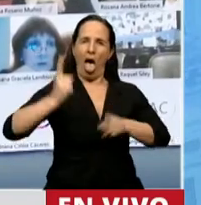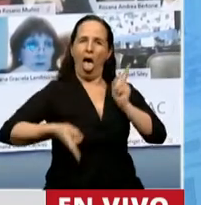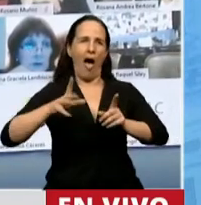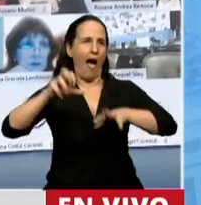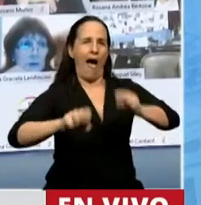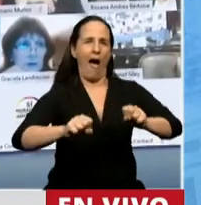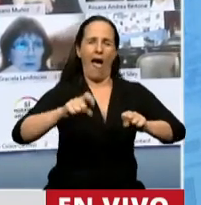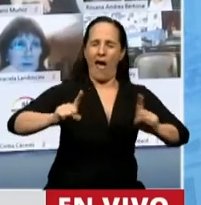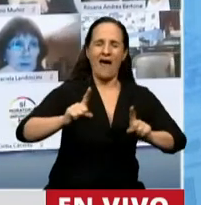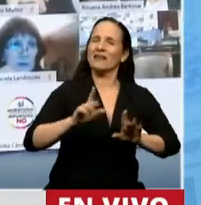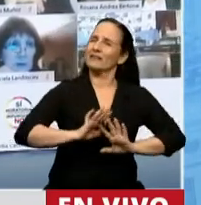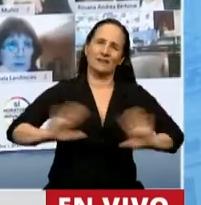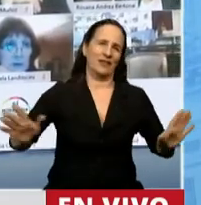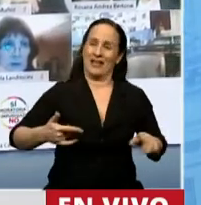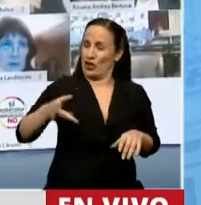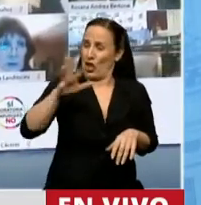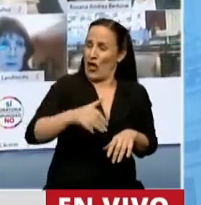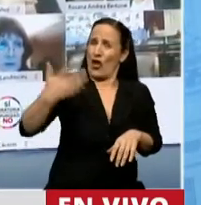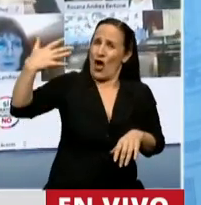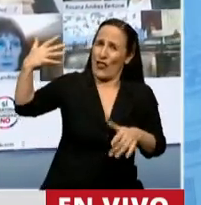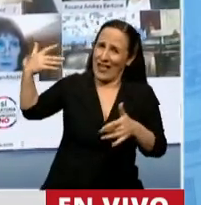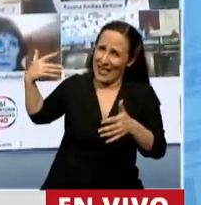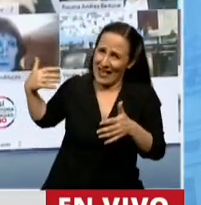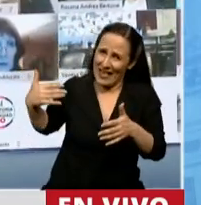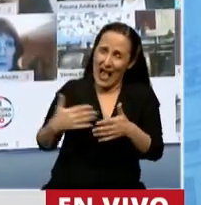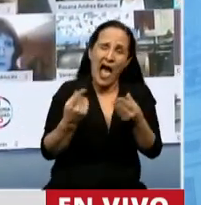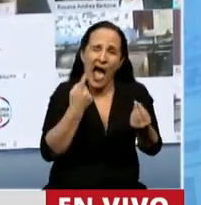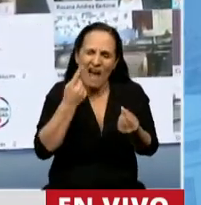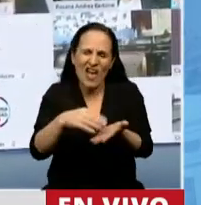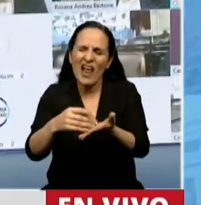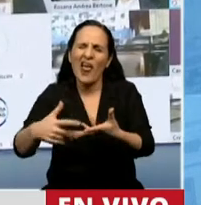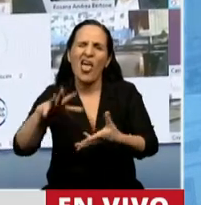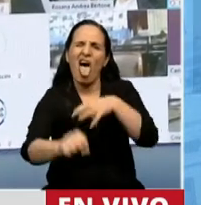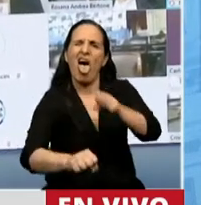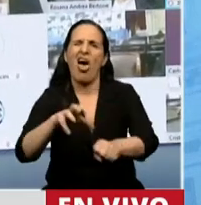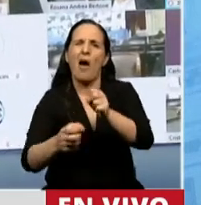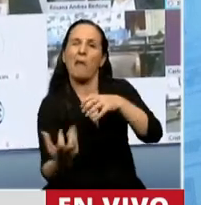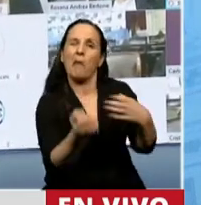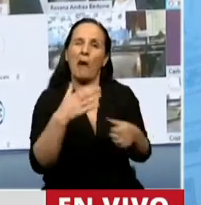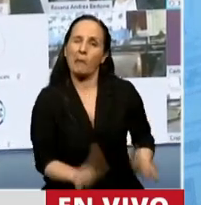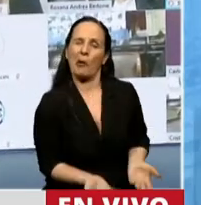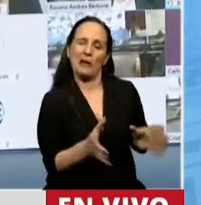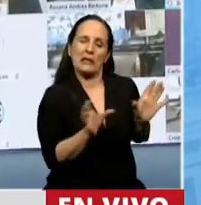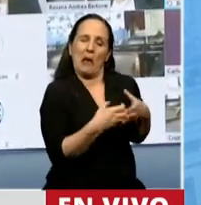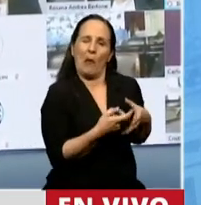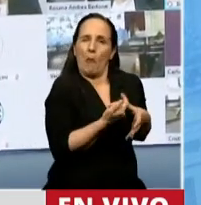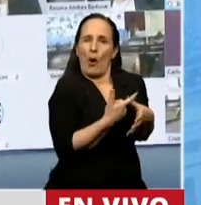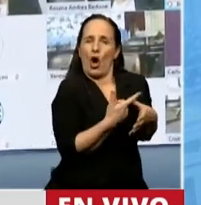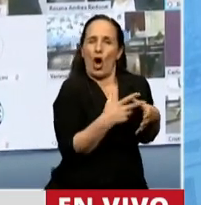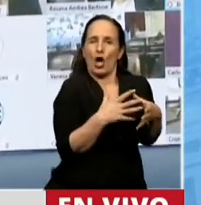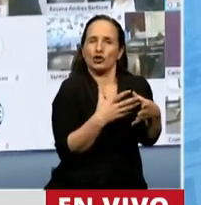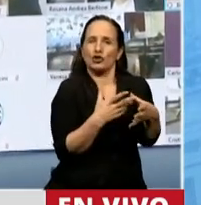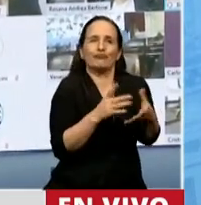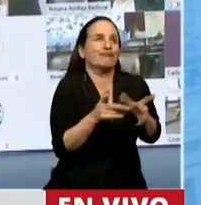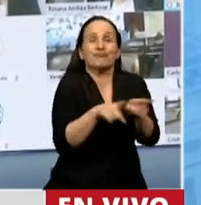varias décadas, lo único que hace es ver de qué manera se le saca más al suelo, se le saca más a la tierra, para que esos pocos, como decía recién